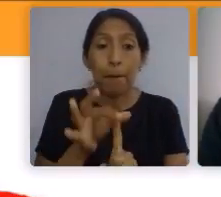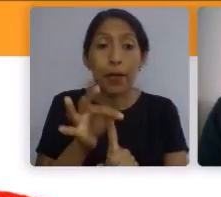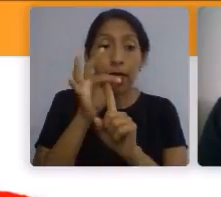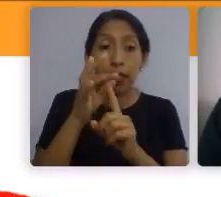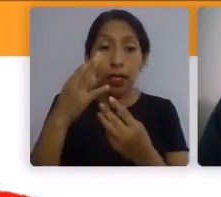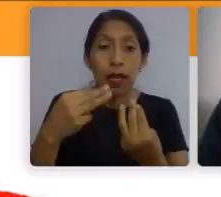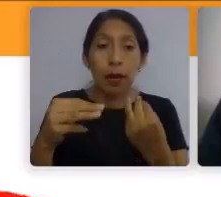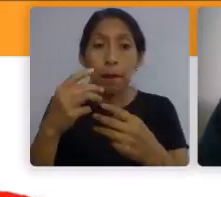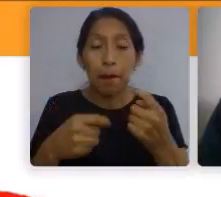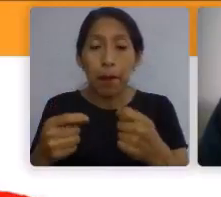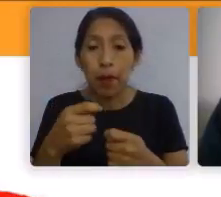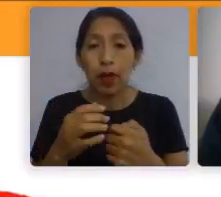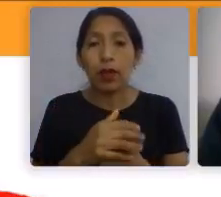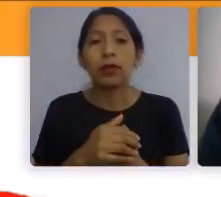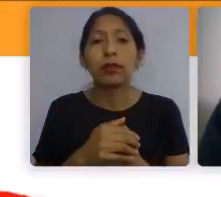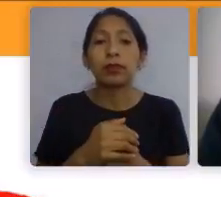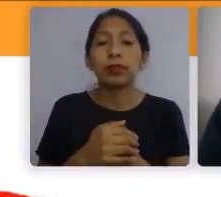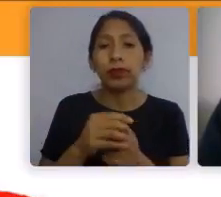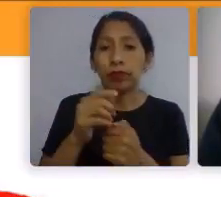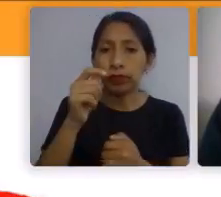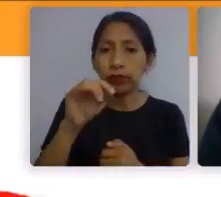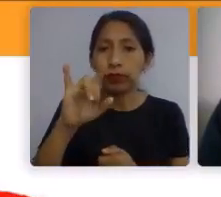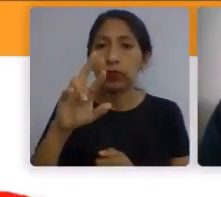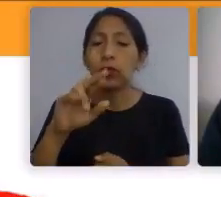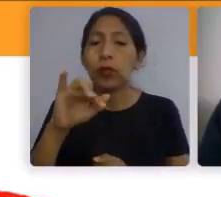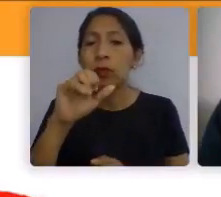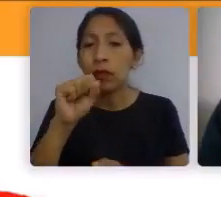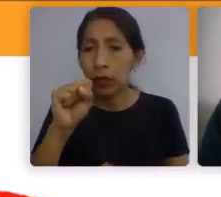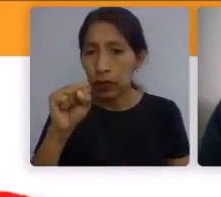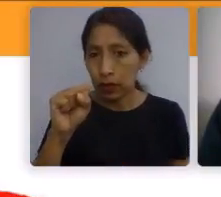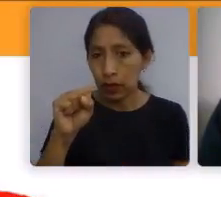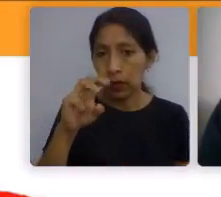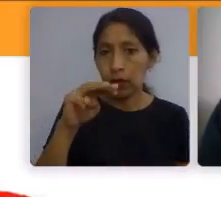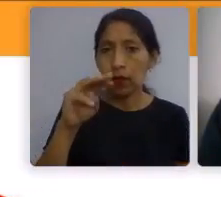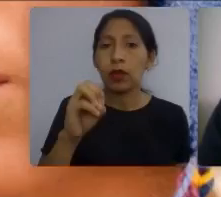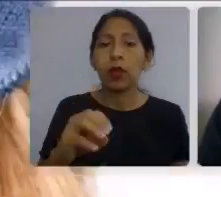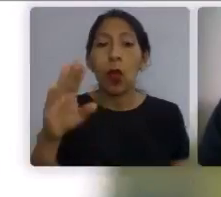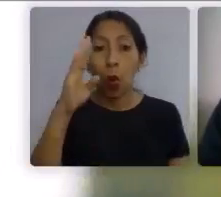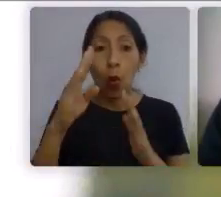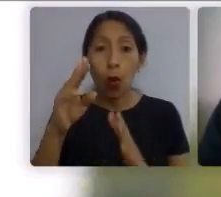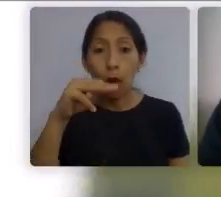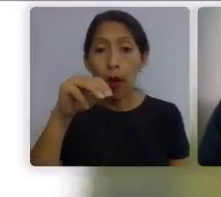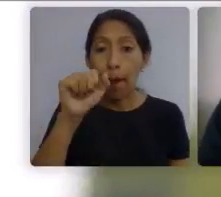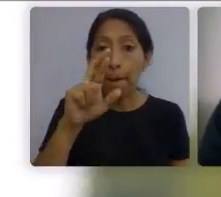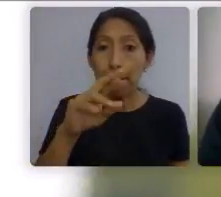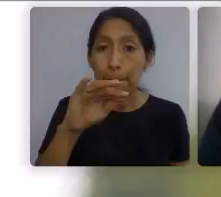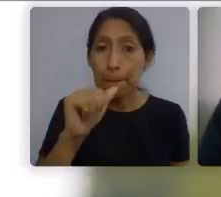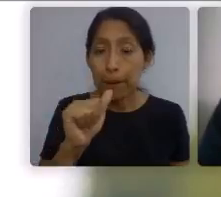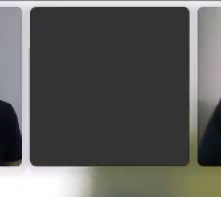alemán en la Subdirección de Turismo Receptivo en PromPerú. Hola, María José.